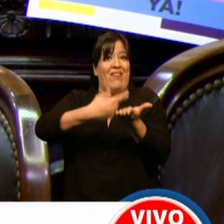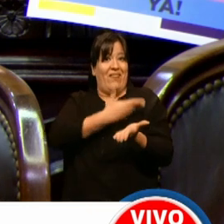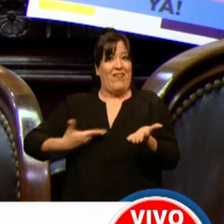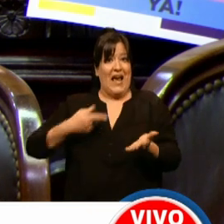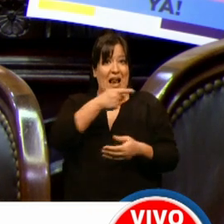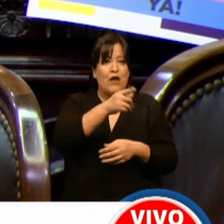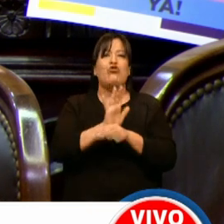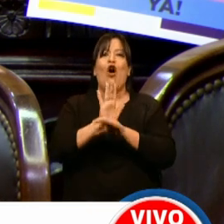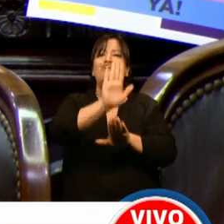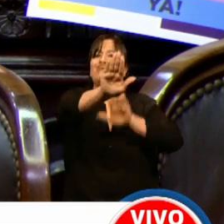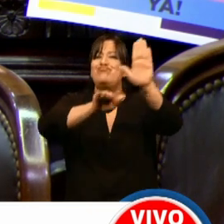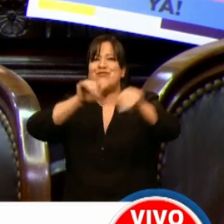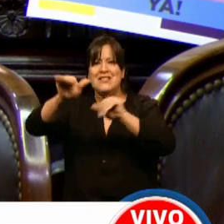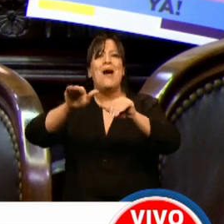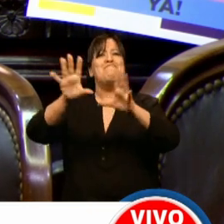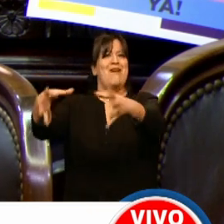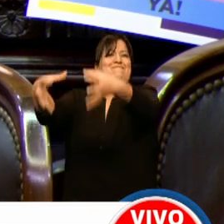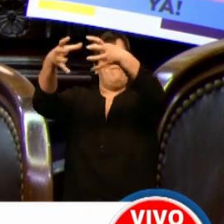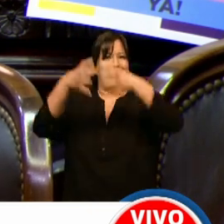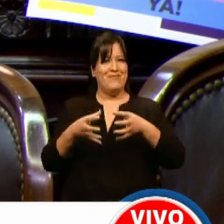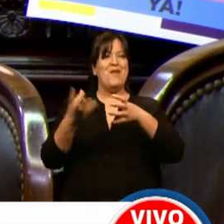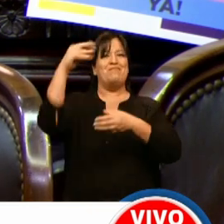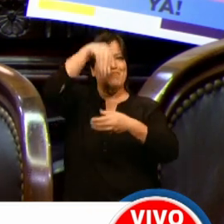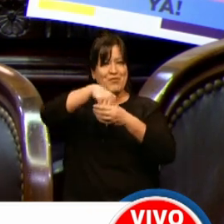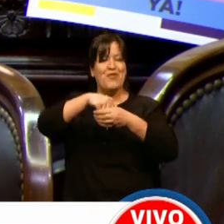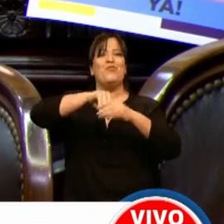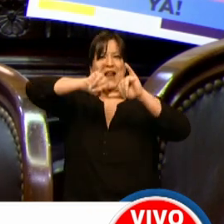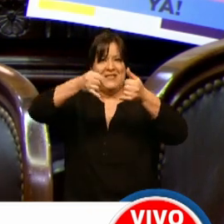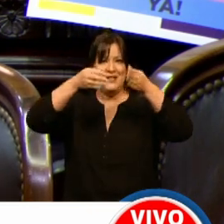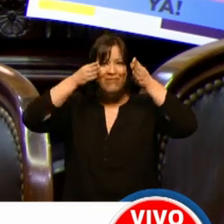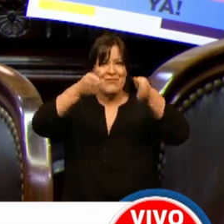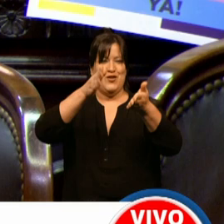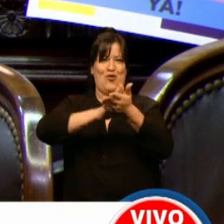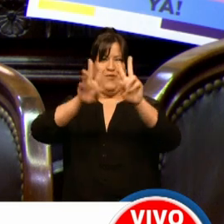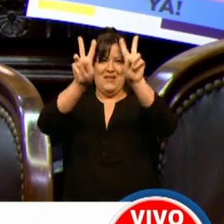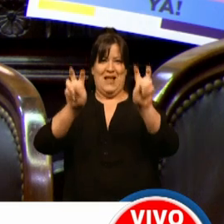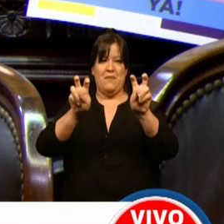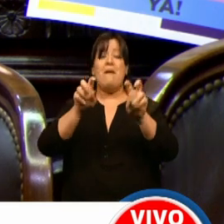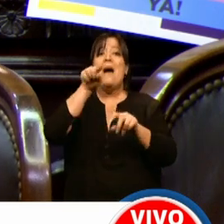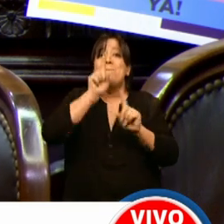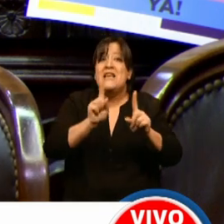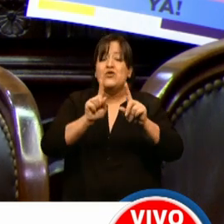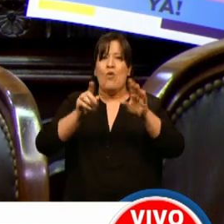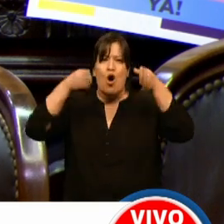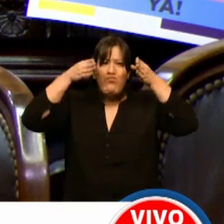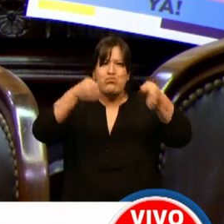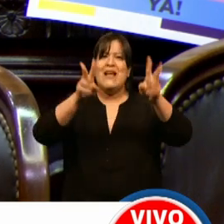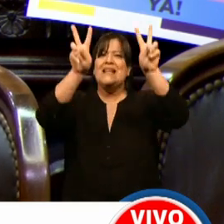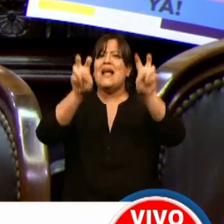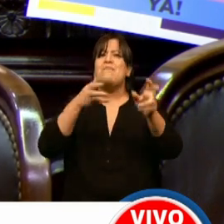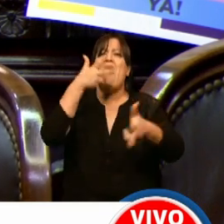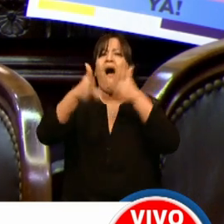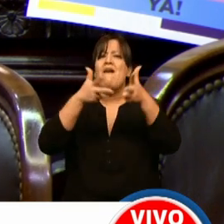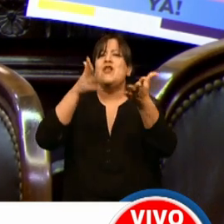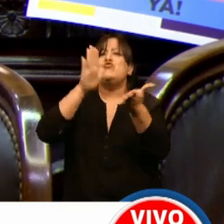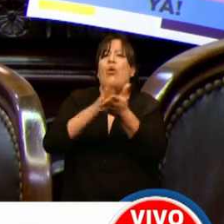y los convoca a ser parte les convoca a ser parte de la agenda en esa agenda hablaba particularmente del derecho a